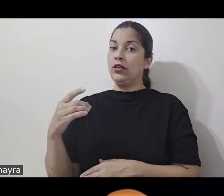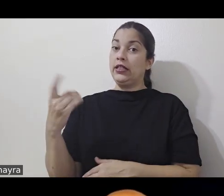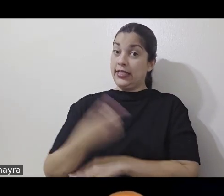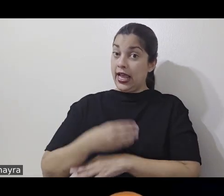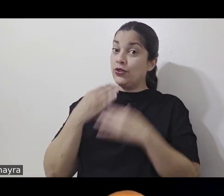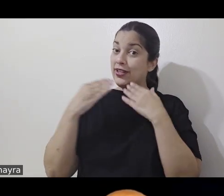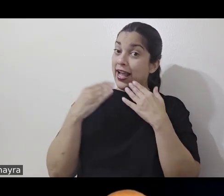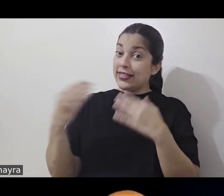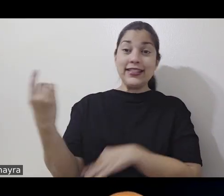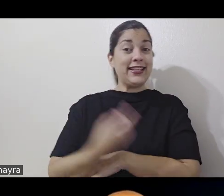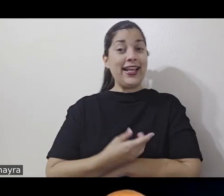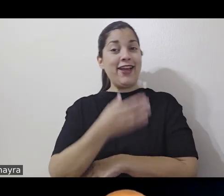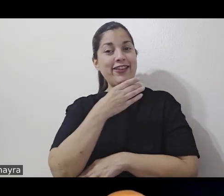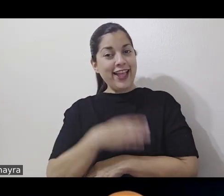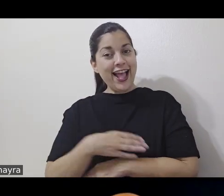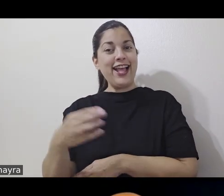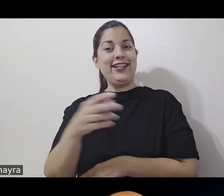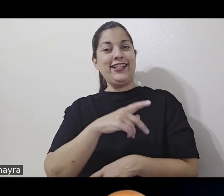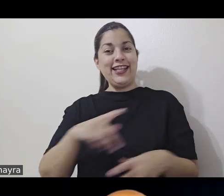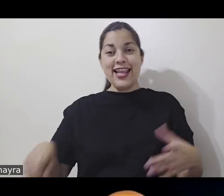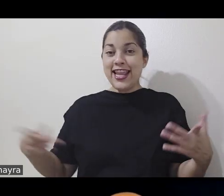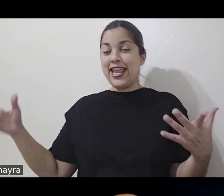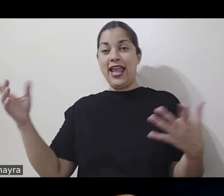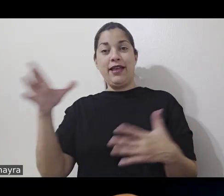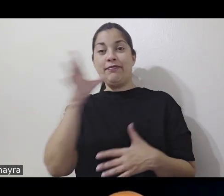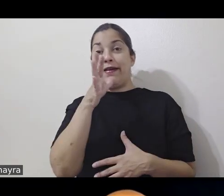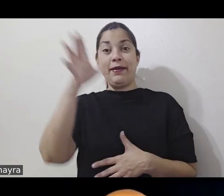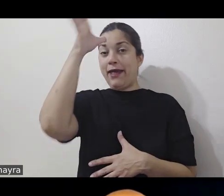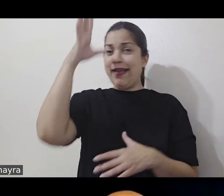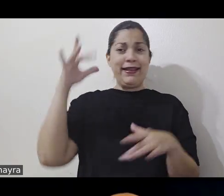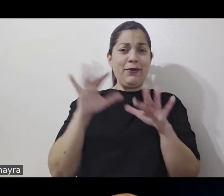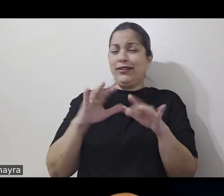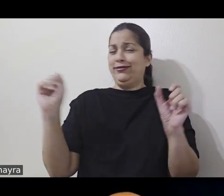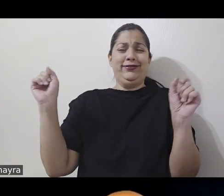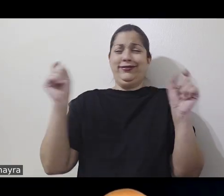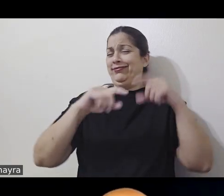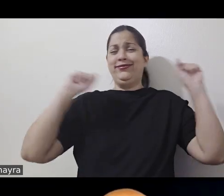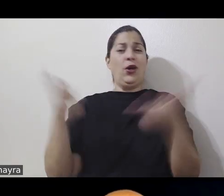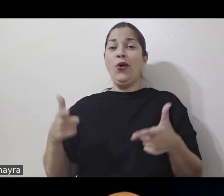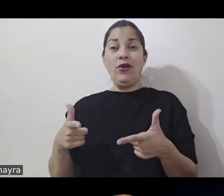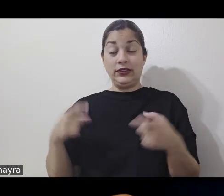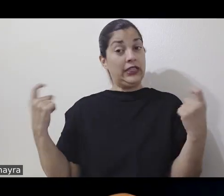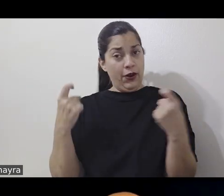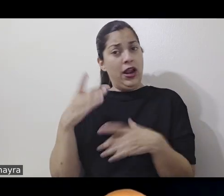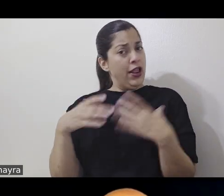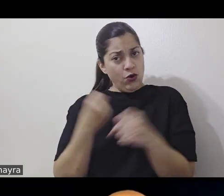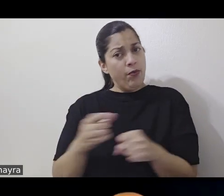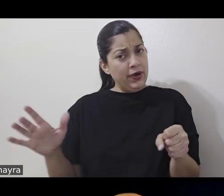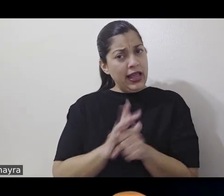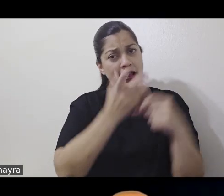el Día de Navidad, el Día de Reyes, el Día de las Madres, los Padres, el enamorado, todo, mire, se celebra todo el año. Así